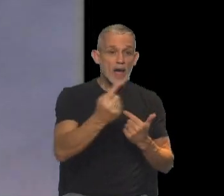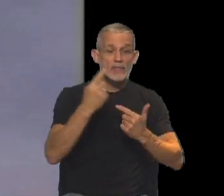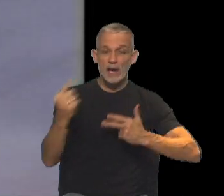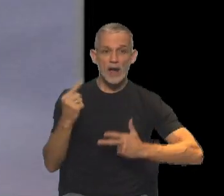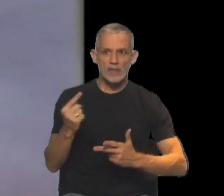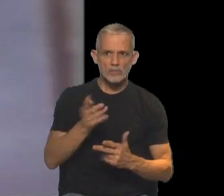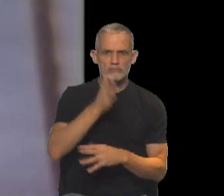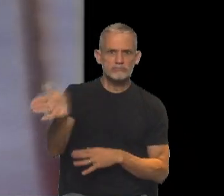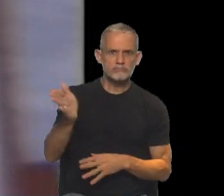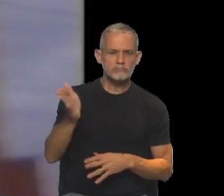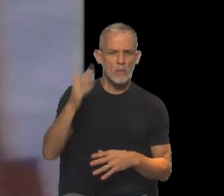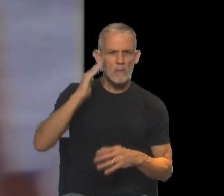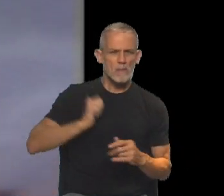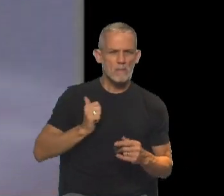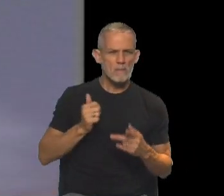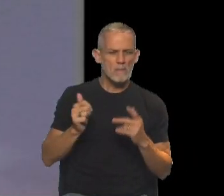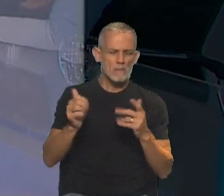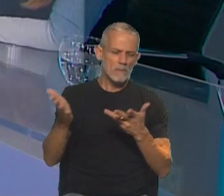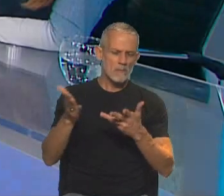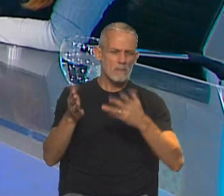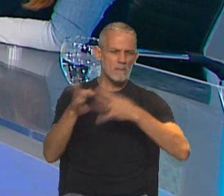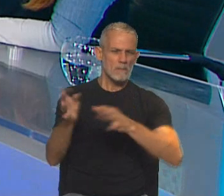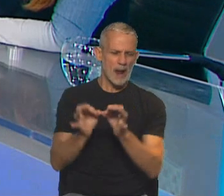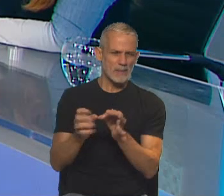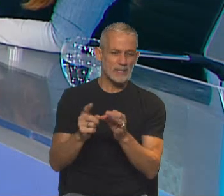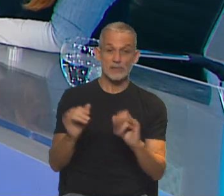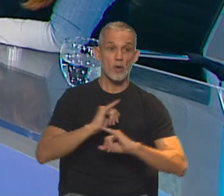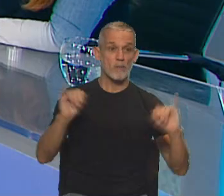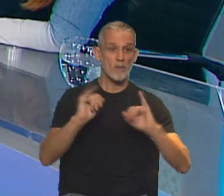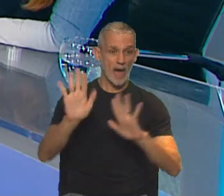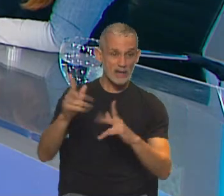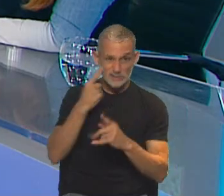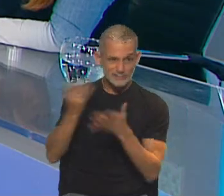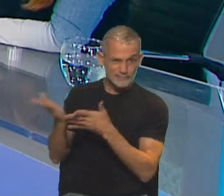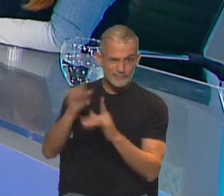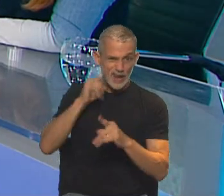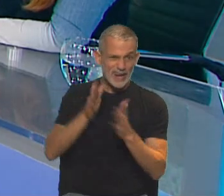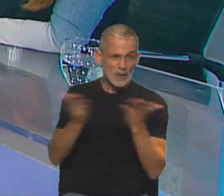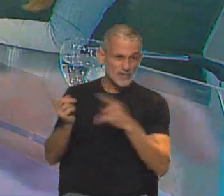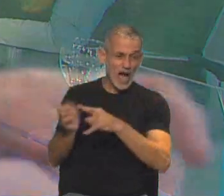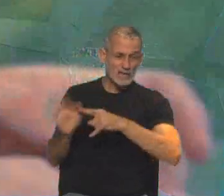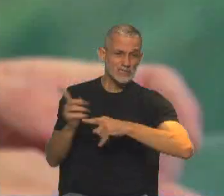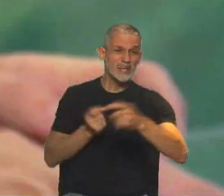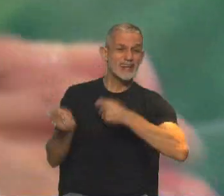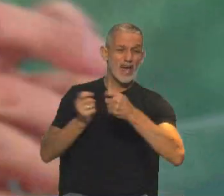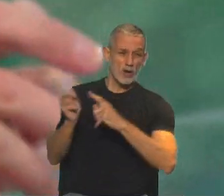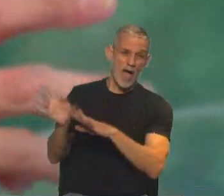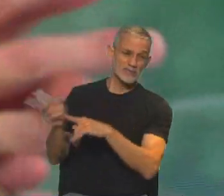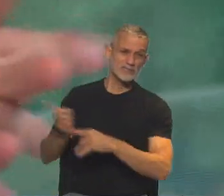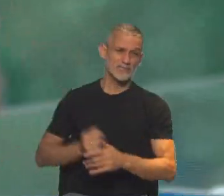en Malvinas cuando regresaron, ¿no? Porque esta era la propaganda. Porque este era el negocio de la